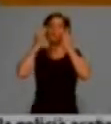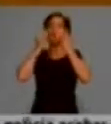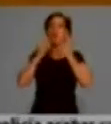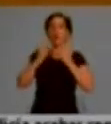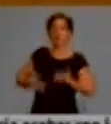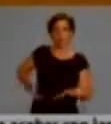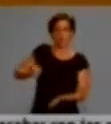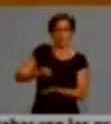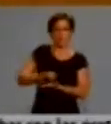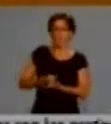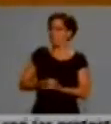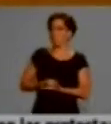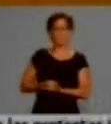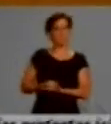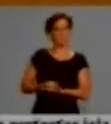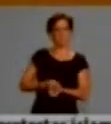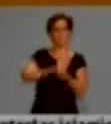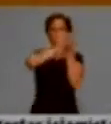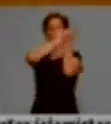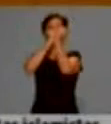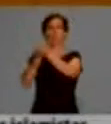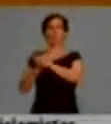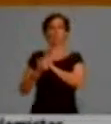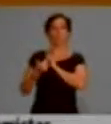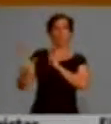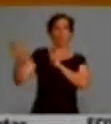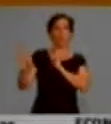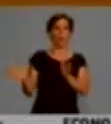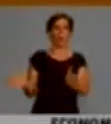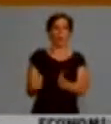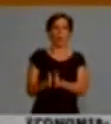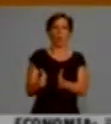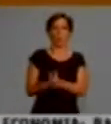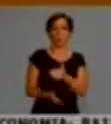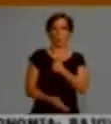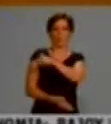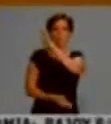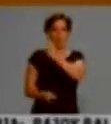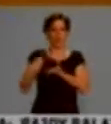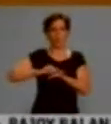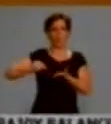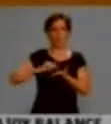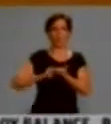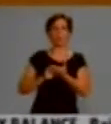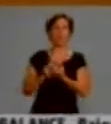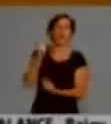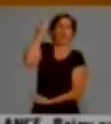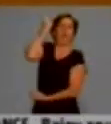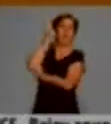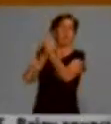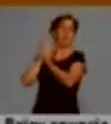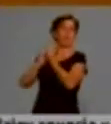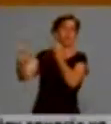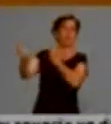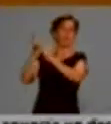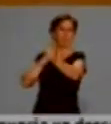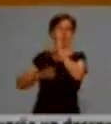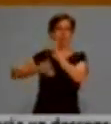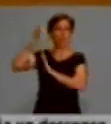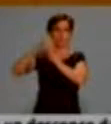ser ese, un simple compañero de oficina con el que algunos de ustedes se cruzaban de vez en cuando en el